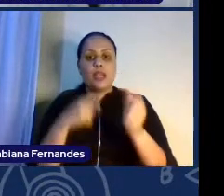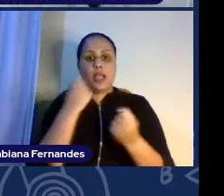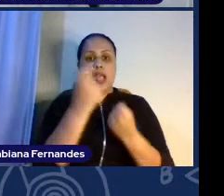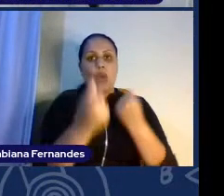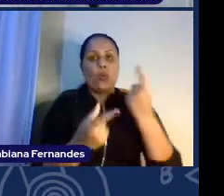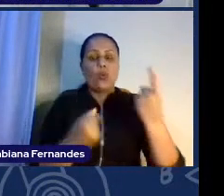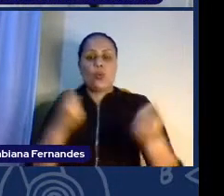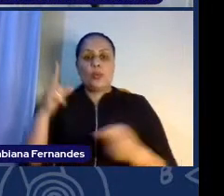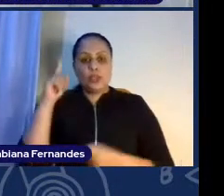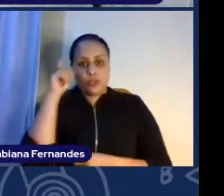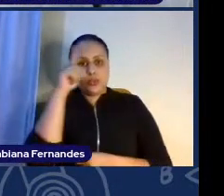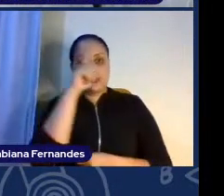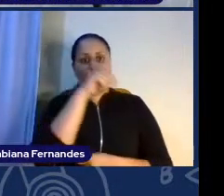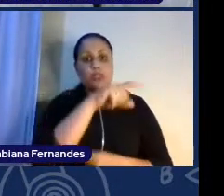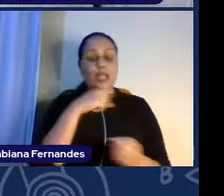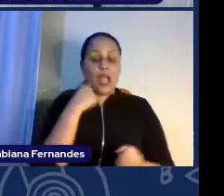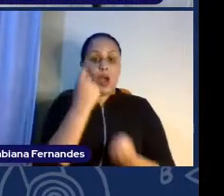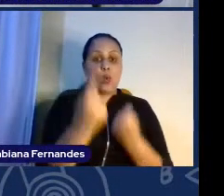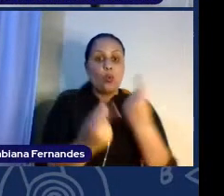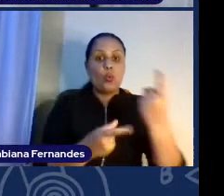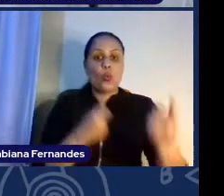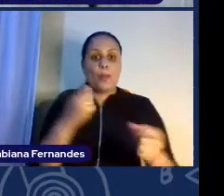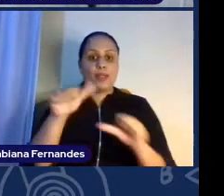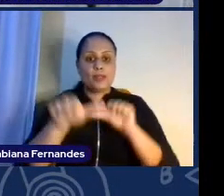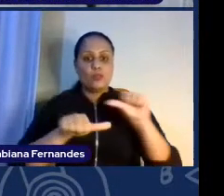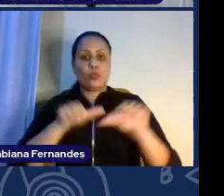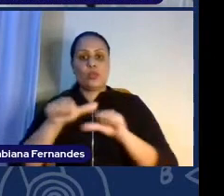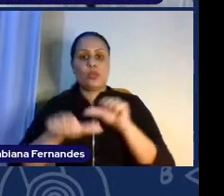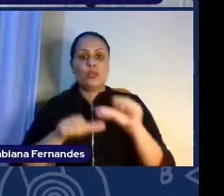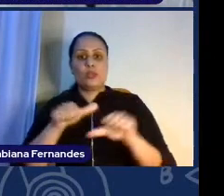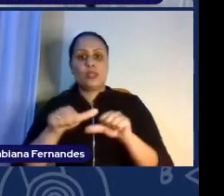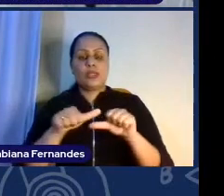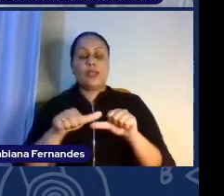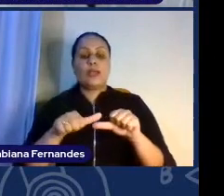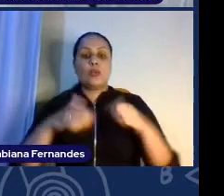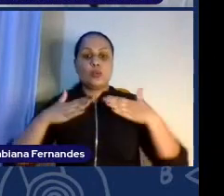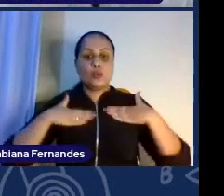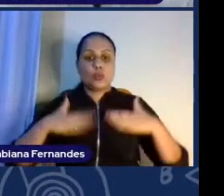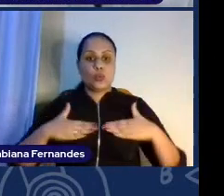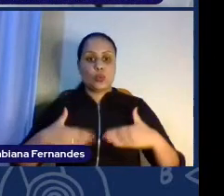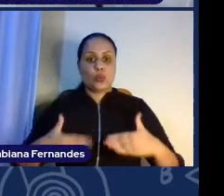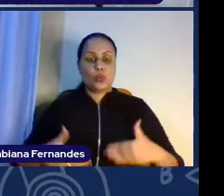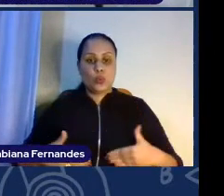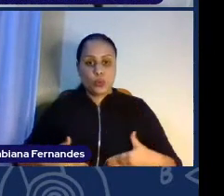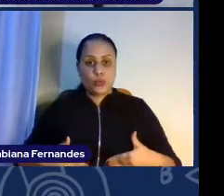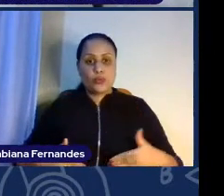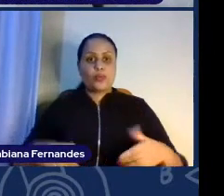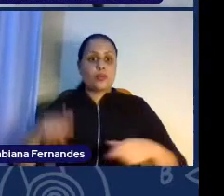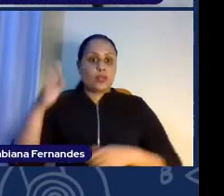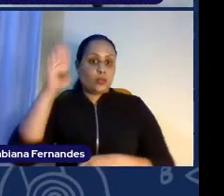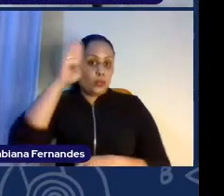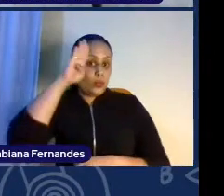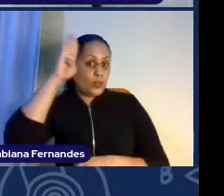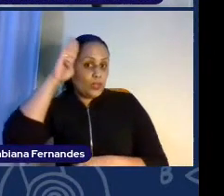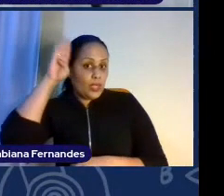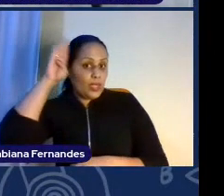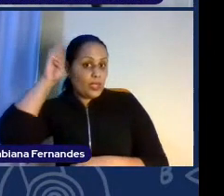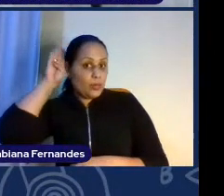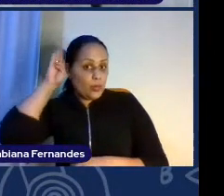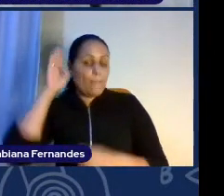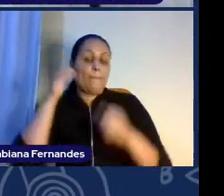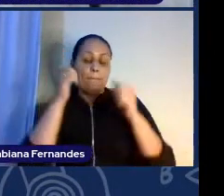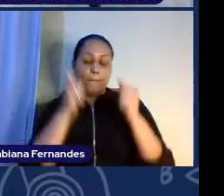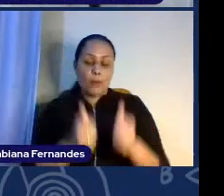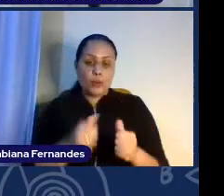complicaciones, algunas alteraciones a nivel morfológico, a nivel neuroquímico. Y eso es lo que